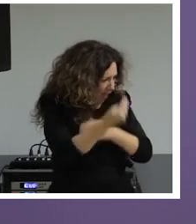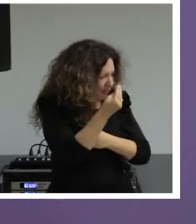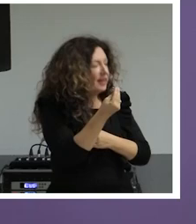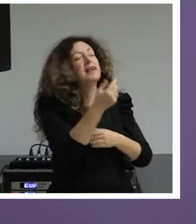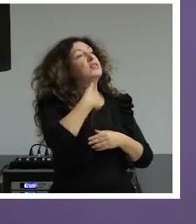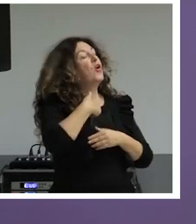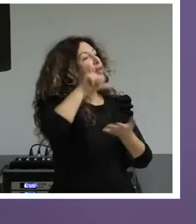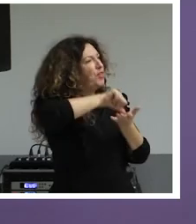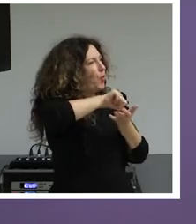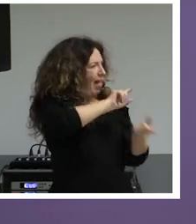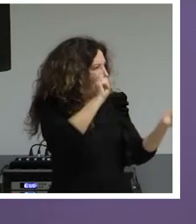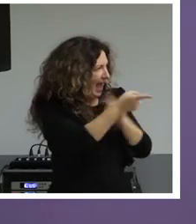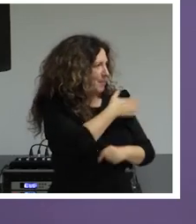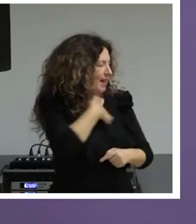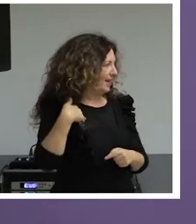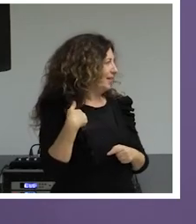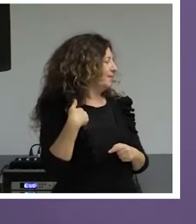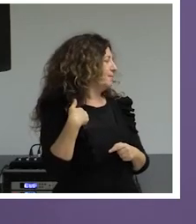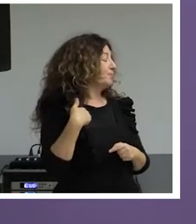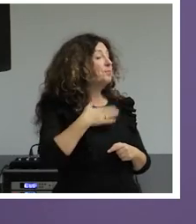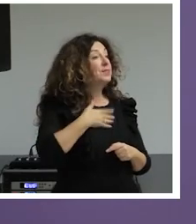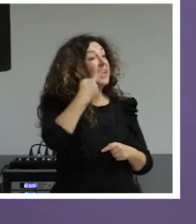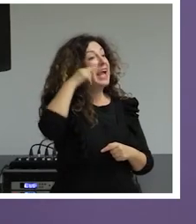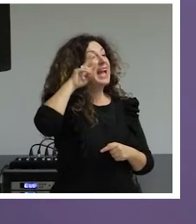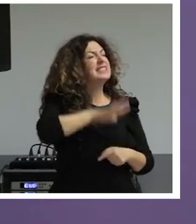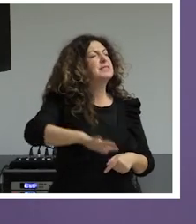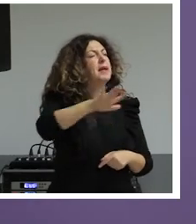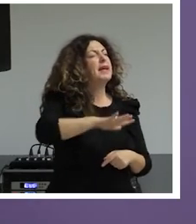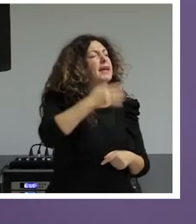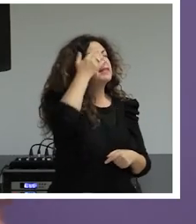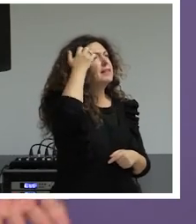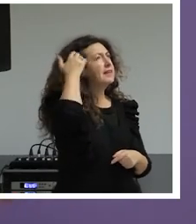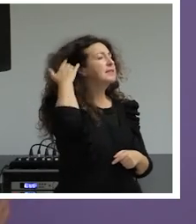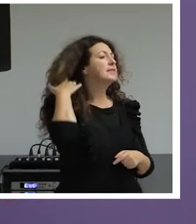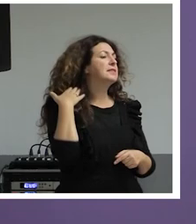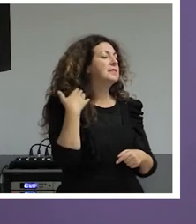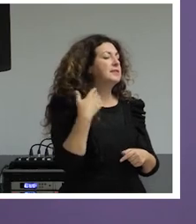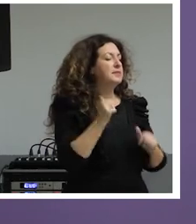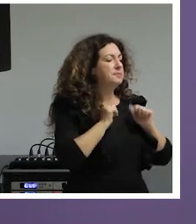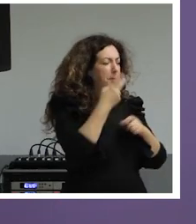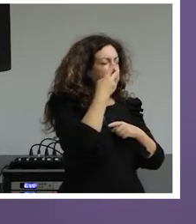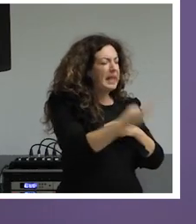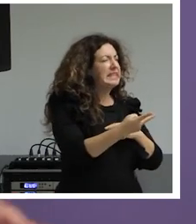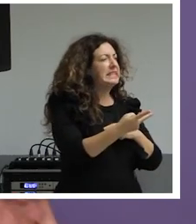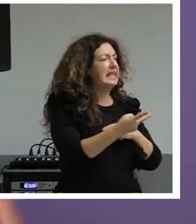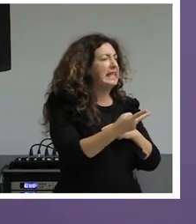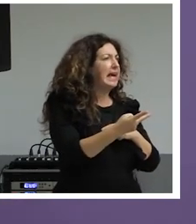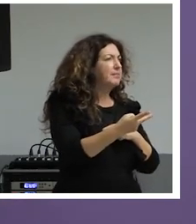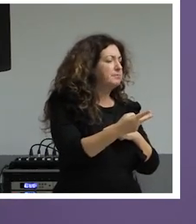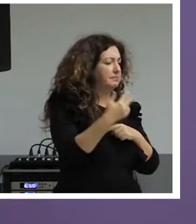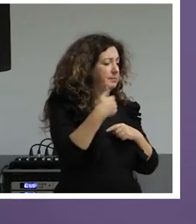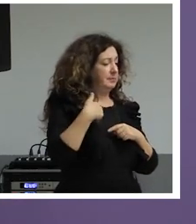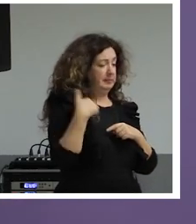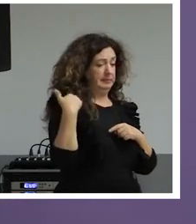Y eso no estar aquí y yo quería aterrizar un poco mi experiencia en Madrid porque es la ciudad que donde nací y